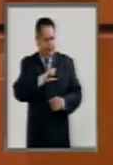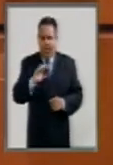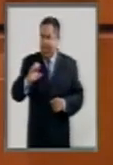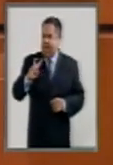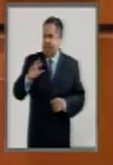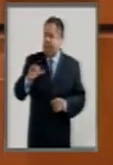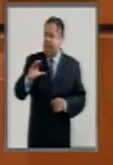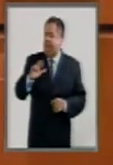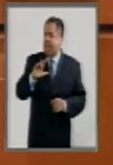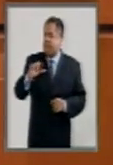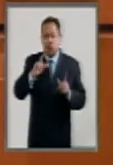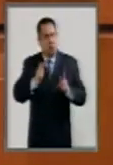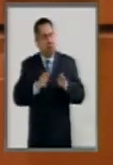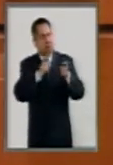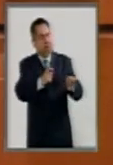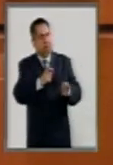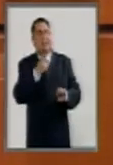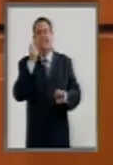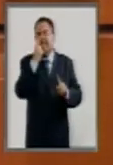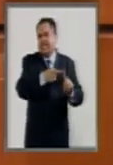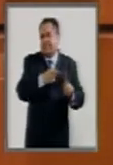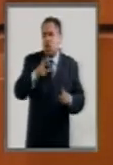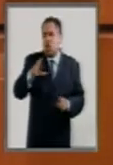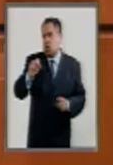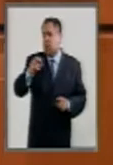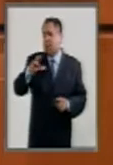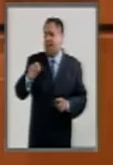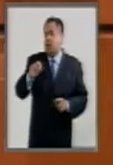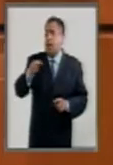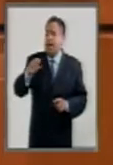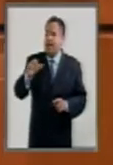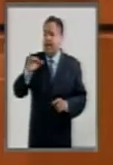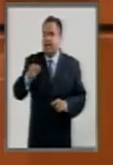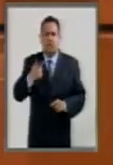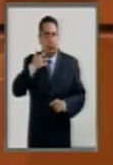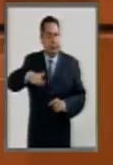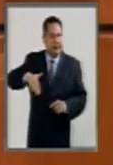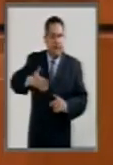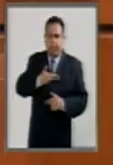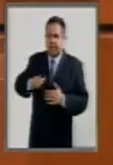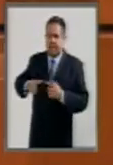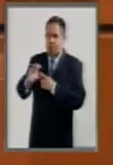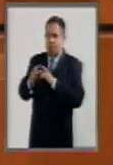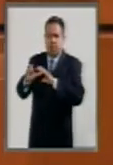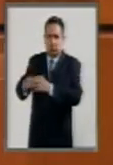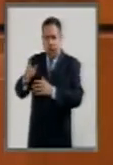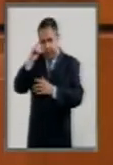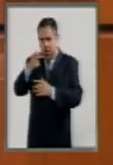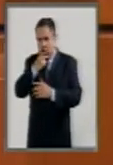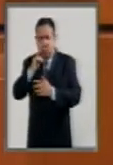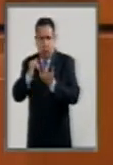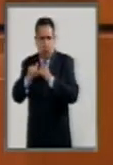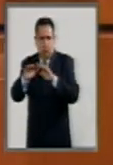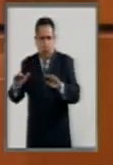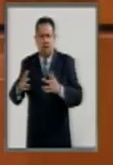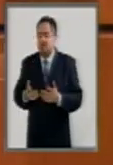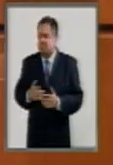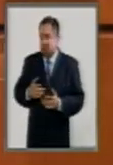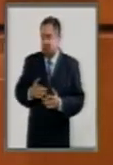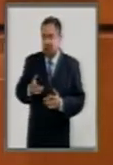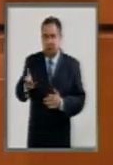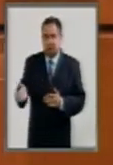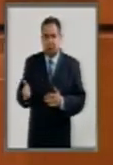sea precisamente Rosario Marín. Ella, como aquí lo dijo la presidenta de la Comisión para la Igualdad de